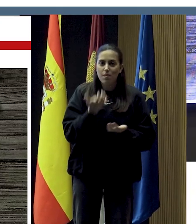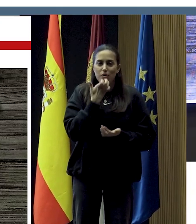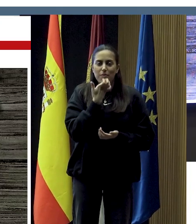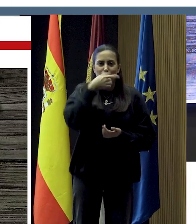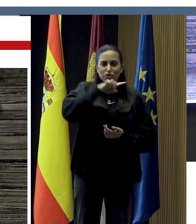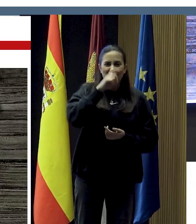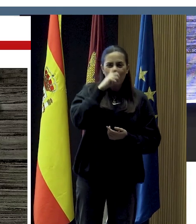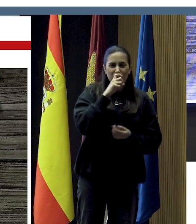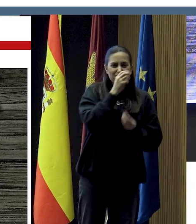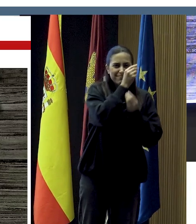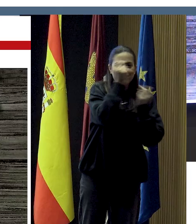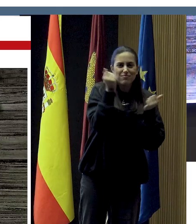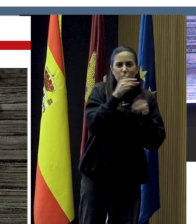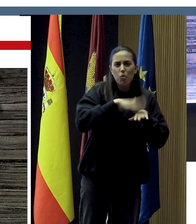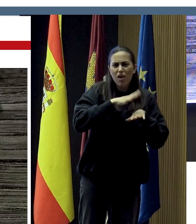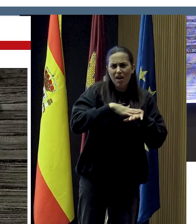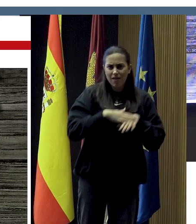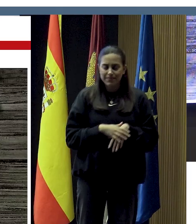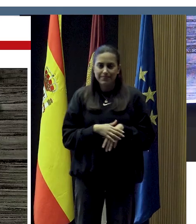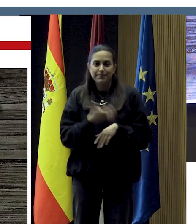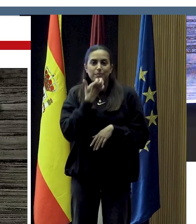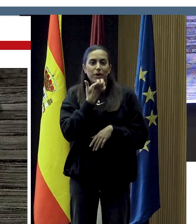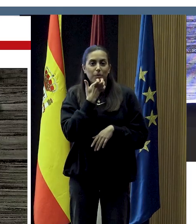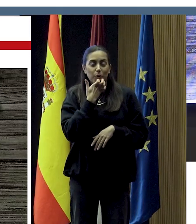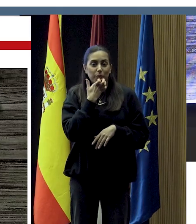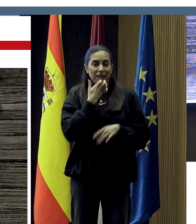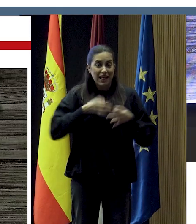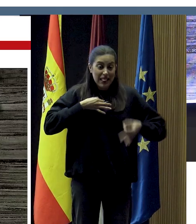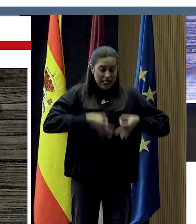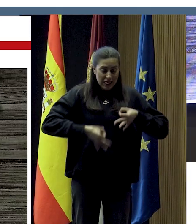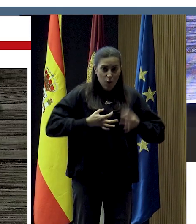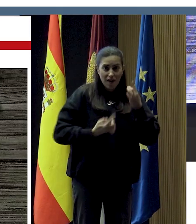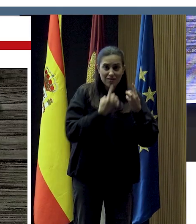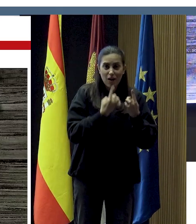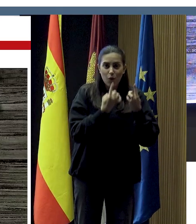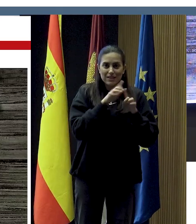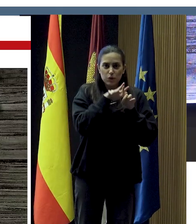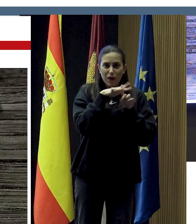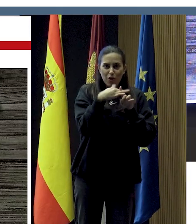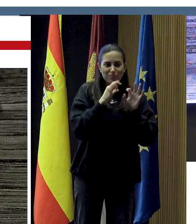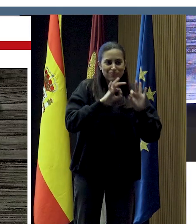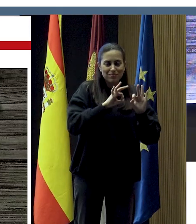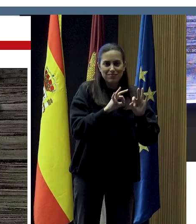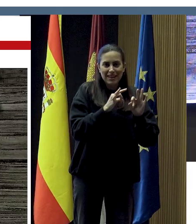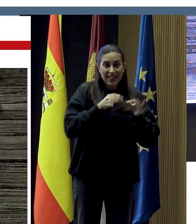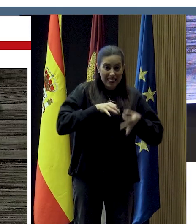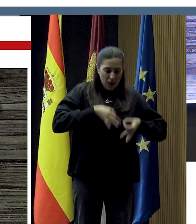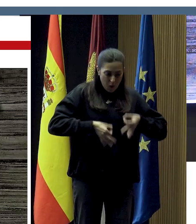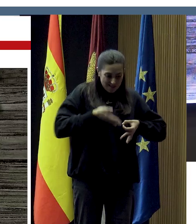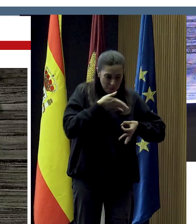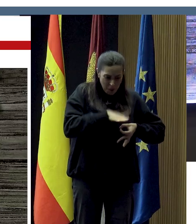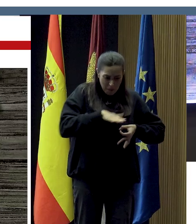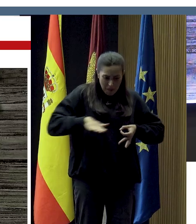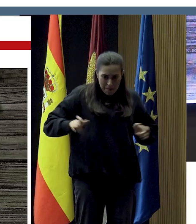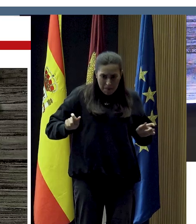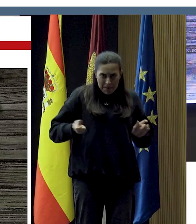esos recuerdos? Es decir, ¿qué pasa con aquellas células que en algún momento determinado mueren y su muerte es la que